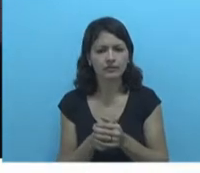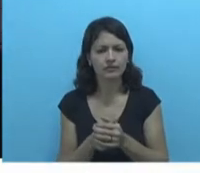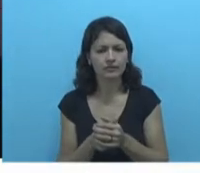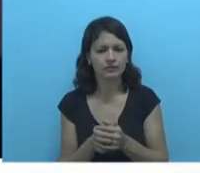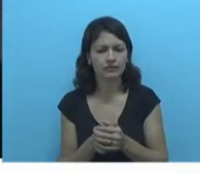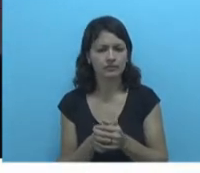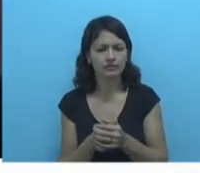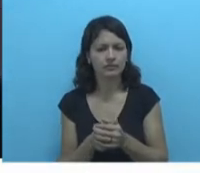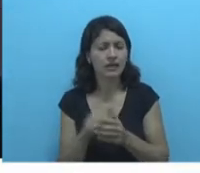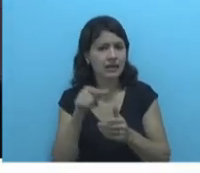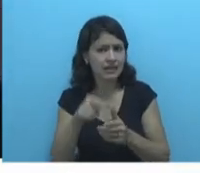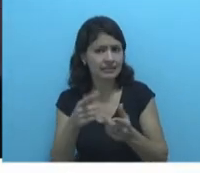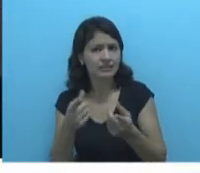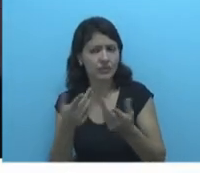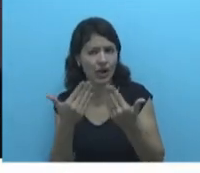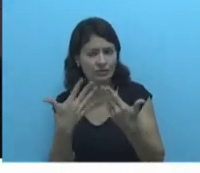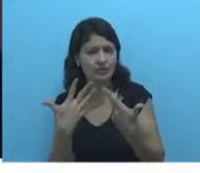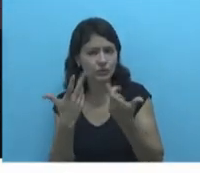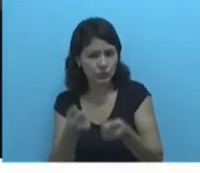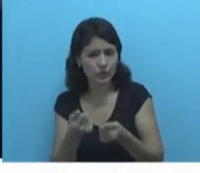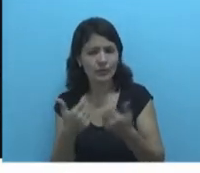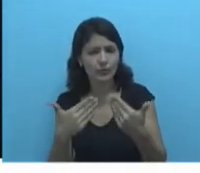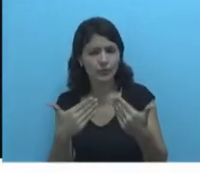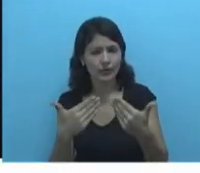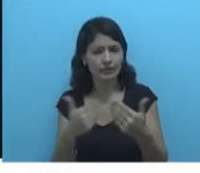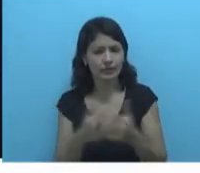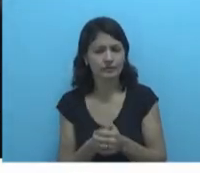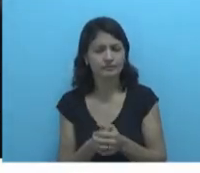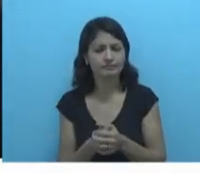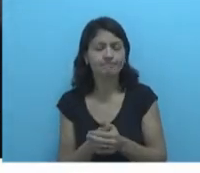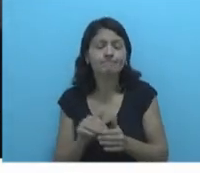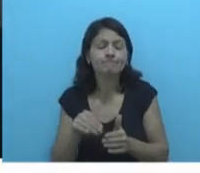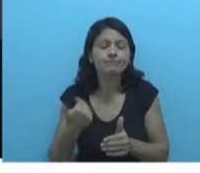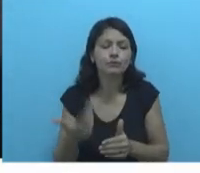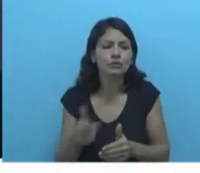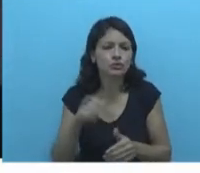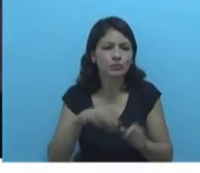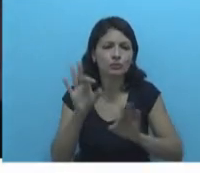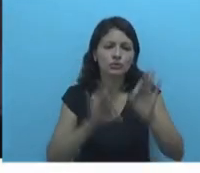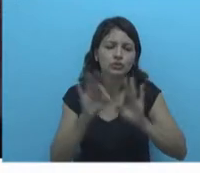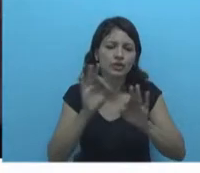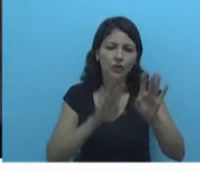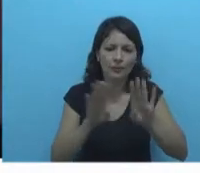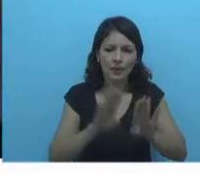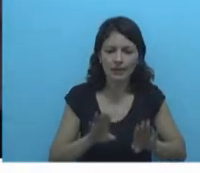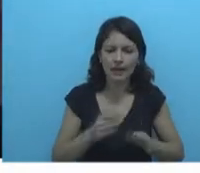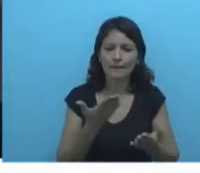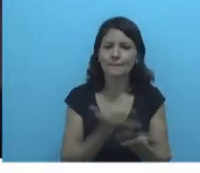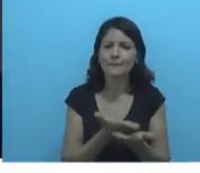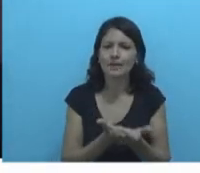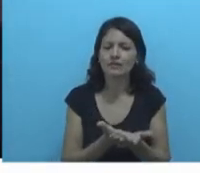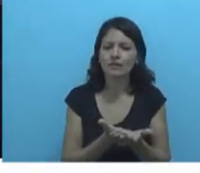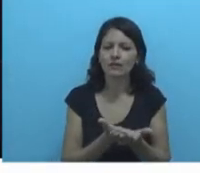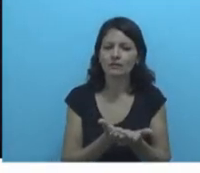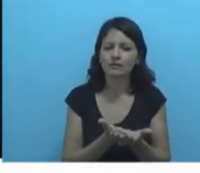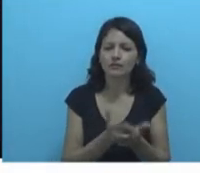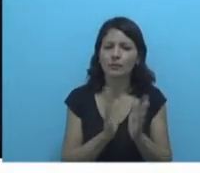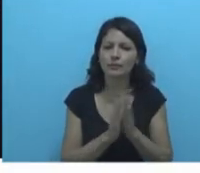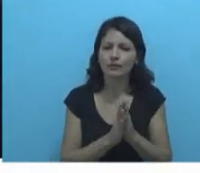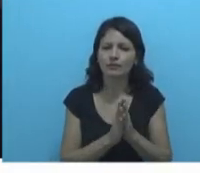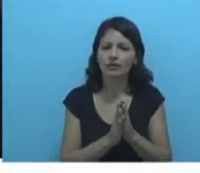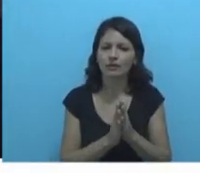haber una evolución favorable para esta cuestión. No la hubo, por eso ahora, y le pido más que nada a los